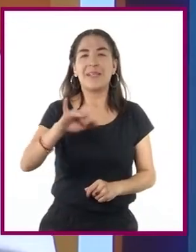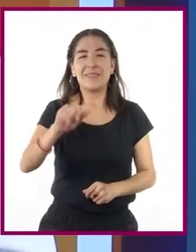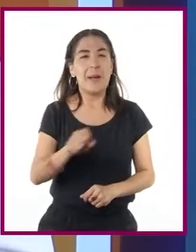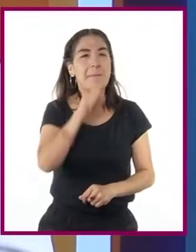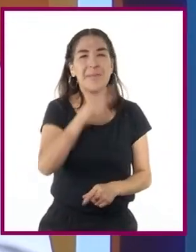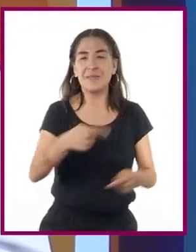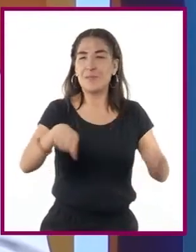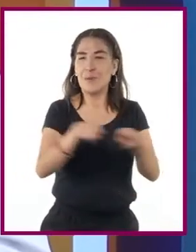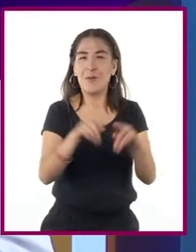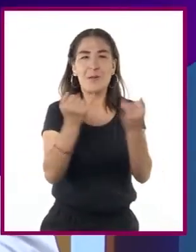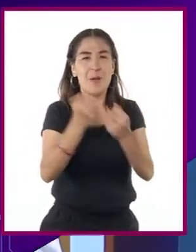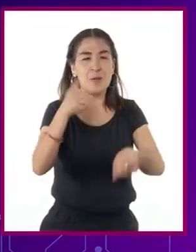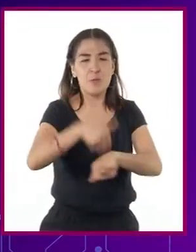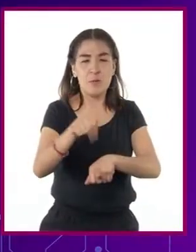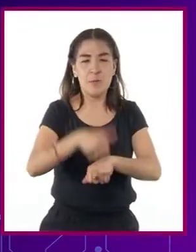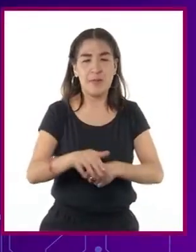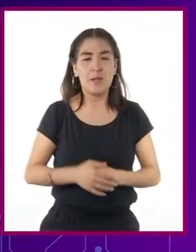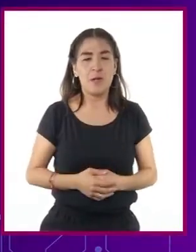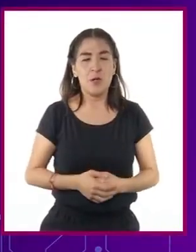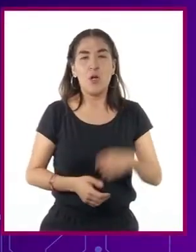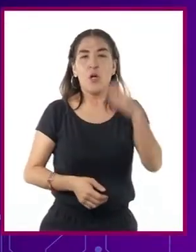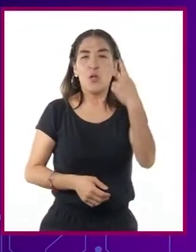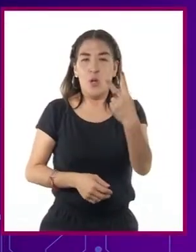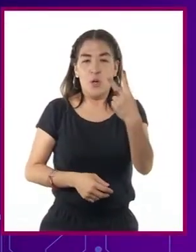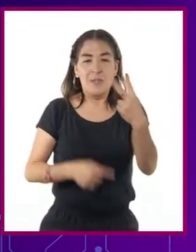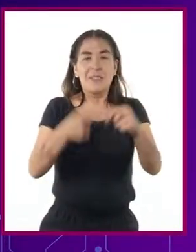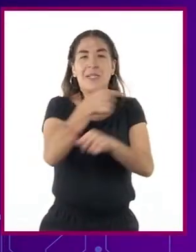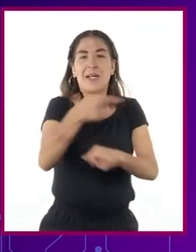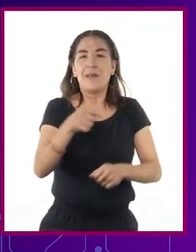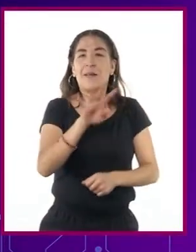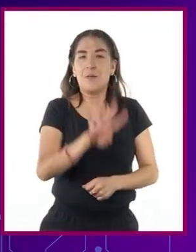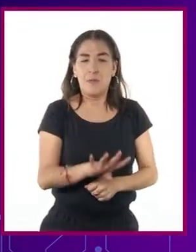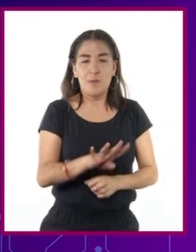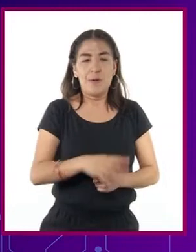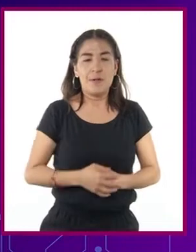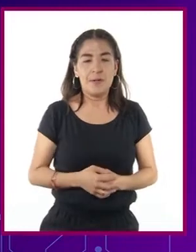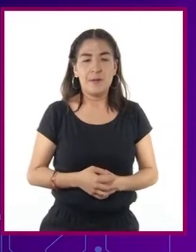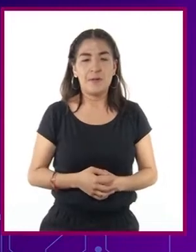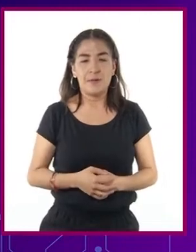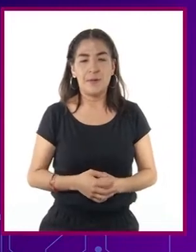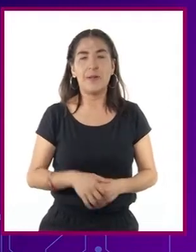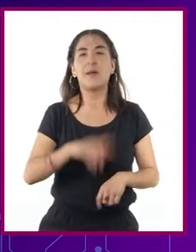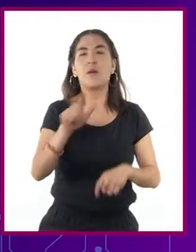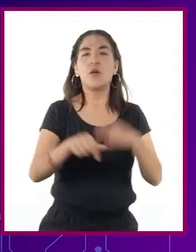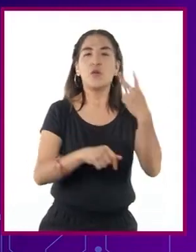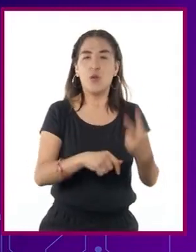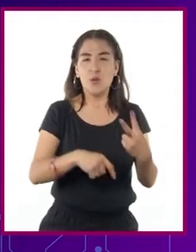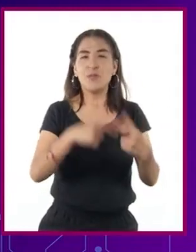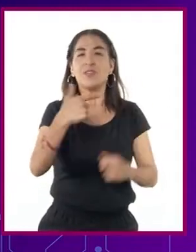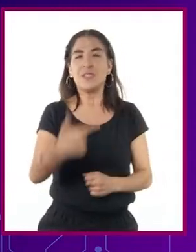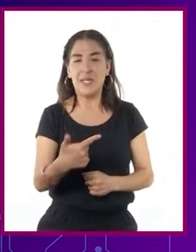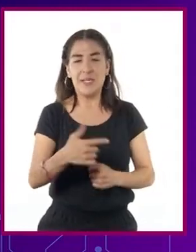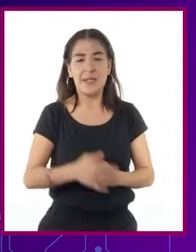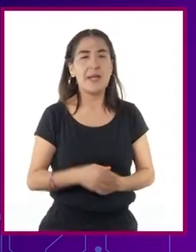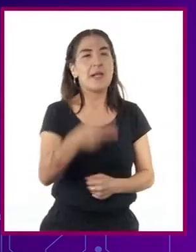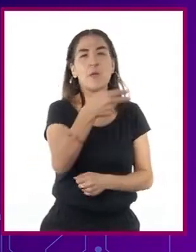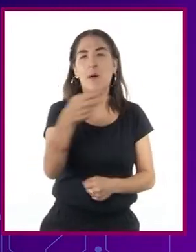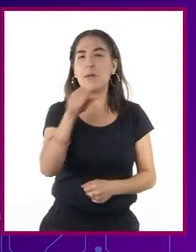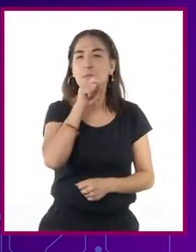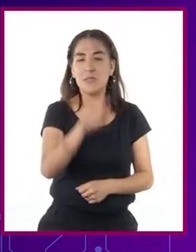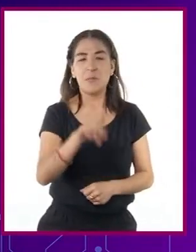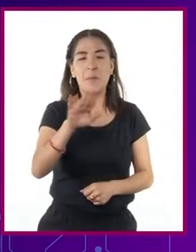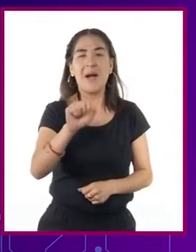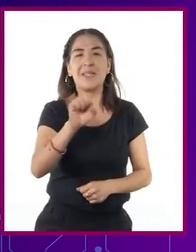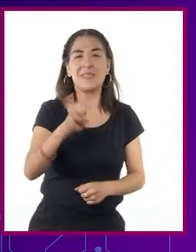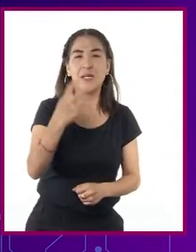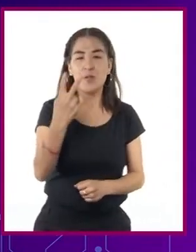base, tenemos el cociente de 2 a la cuarta entre 2 a la séptima es igual a la potencia de base